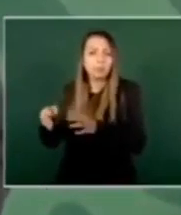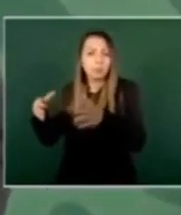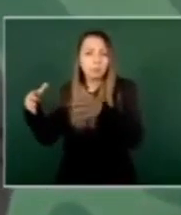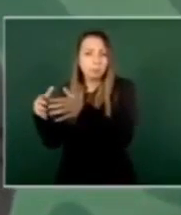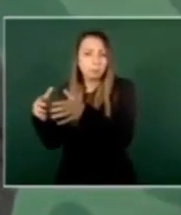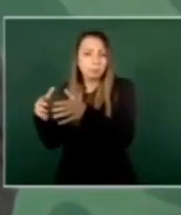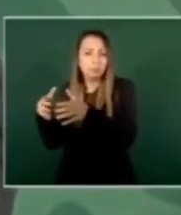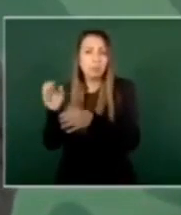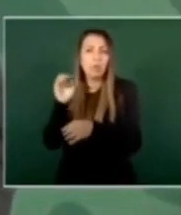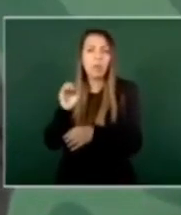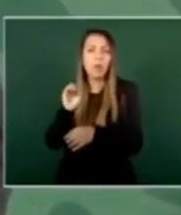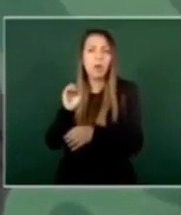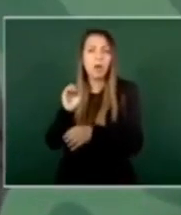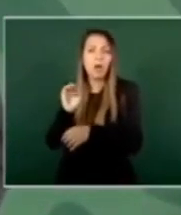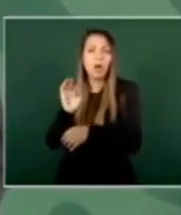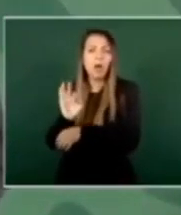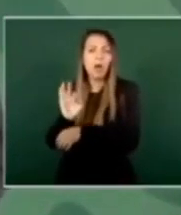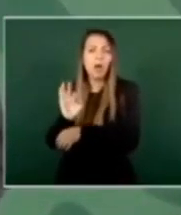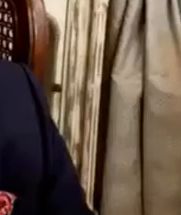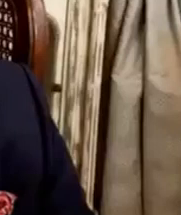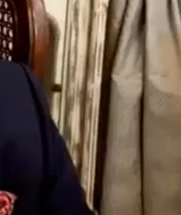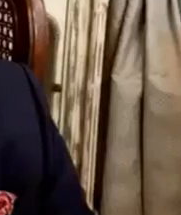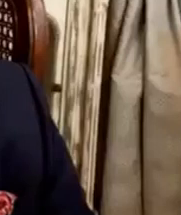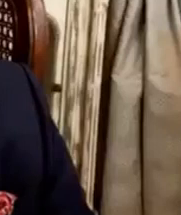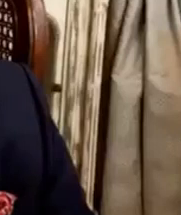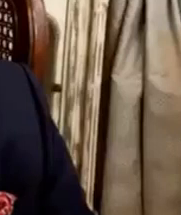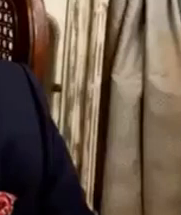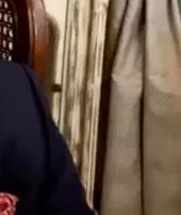o a solapar la corrupción.